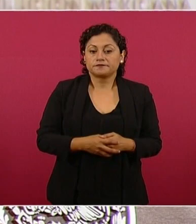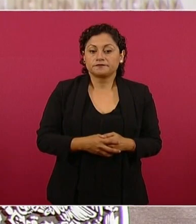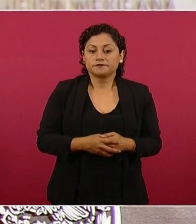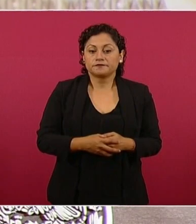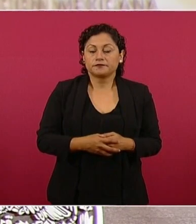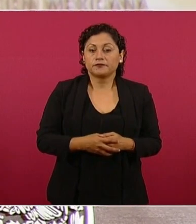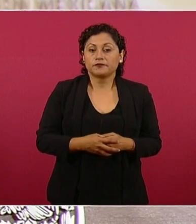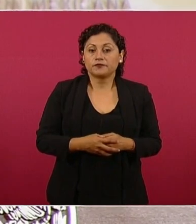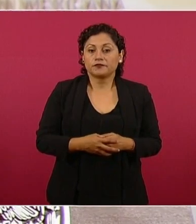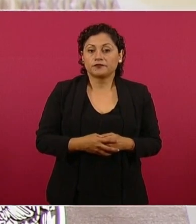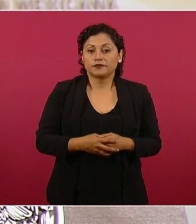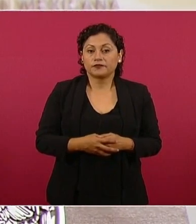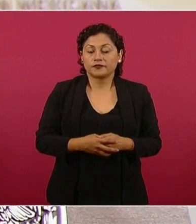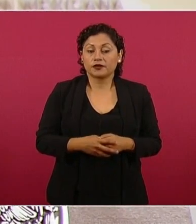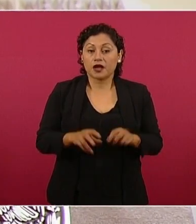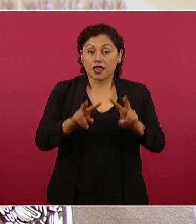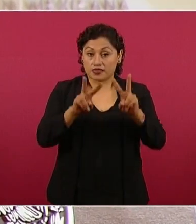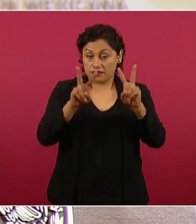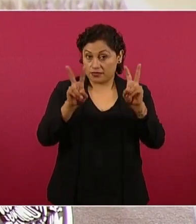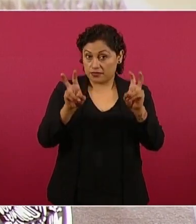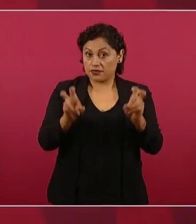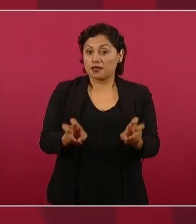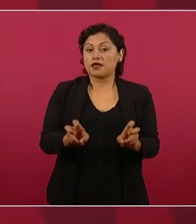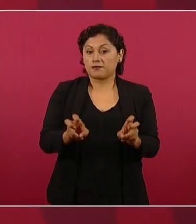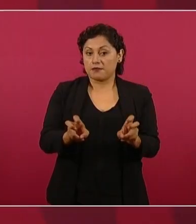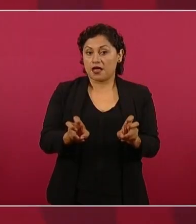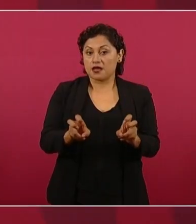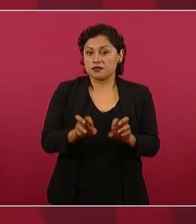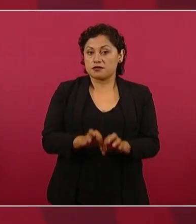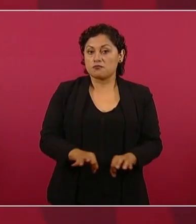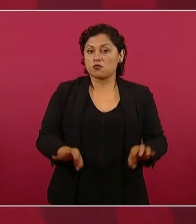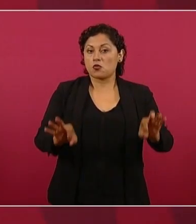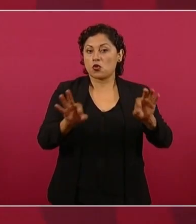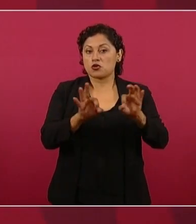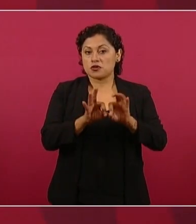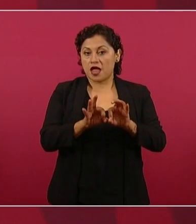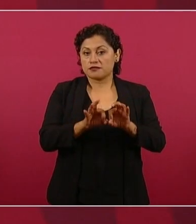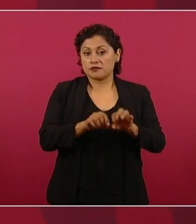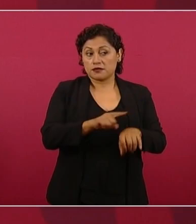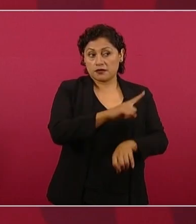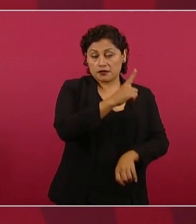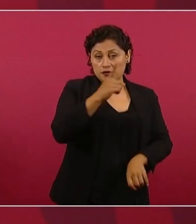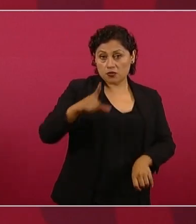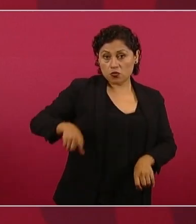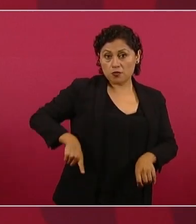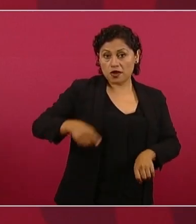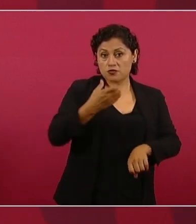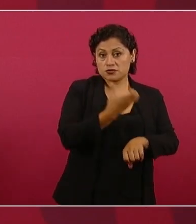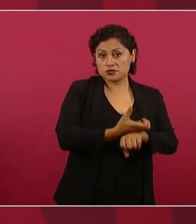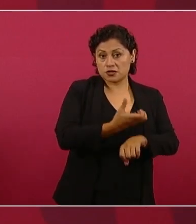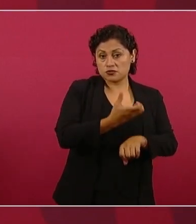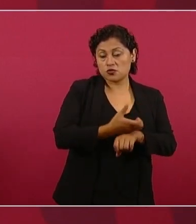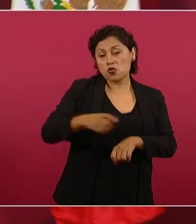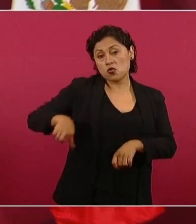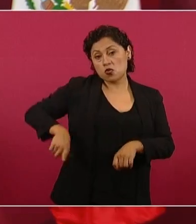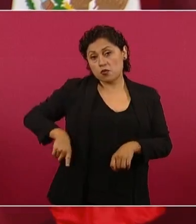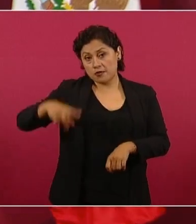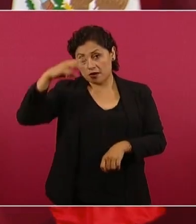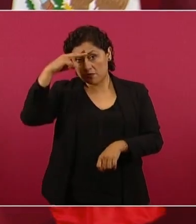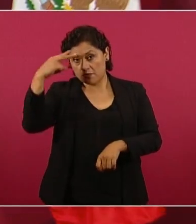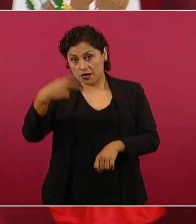que nos importan tanto al gobierno de Estados Unidos como al gobierno de